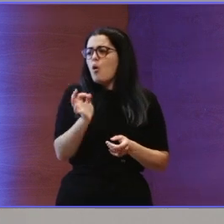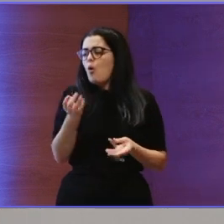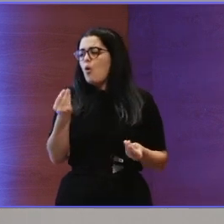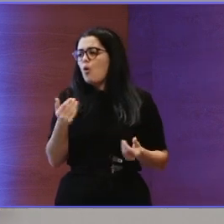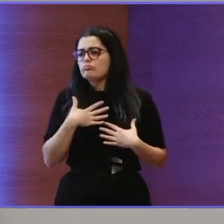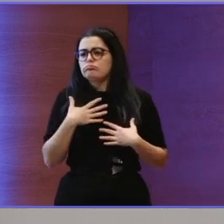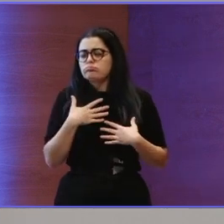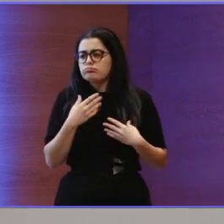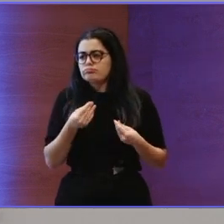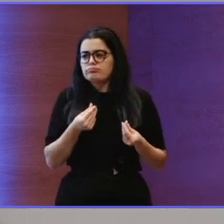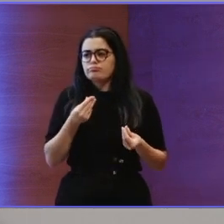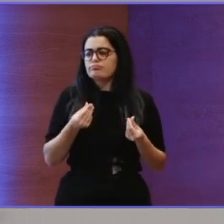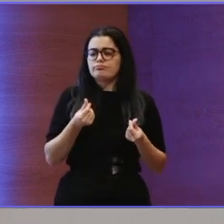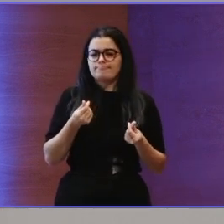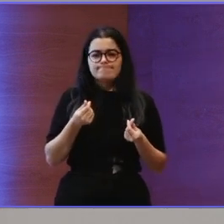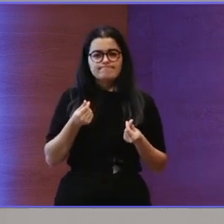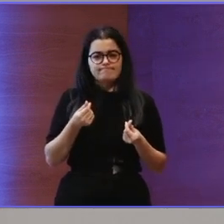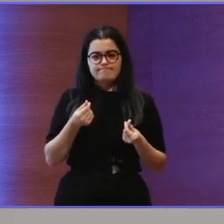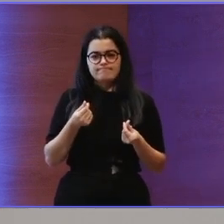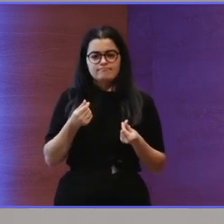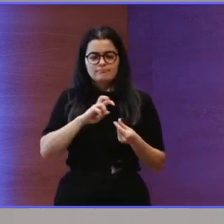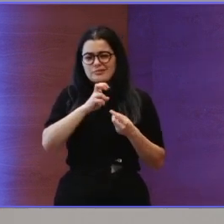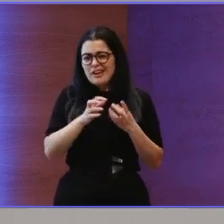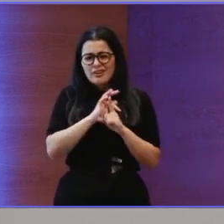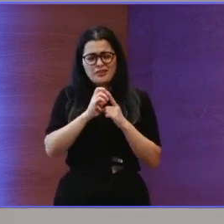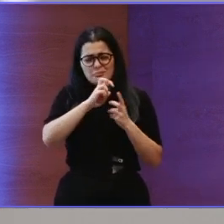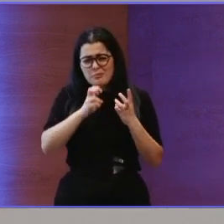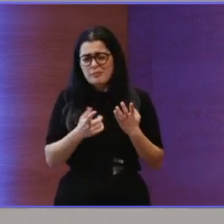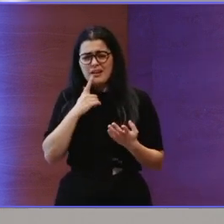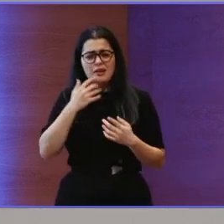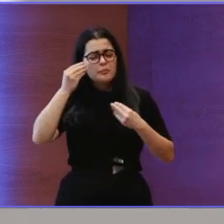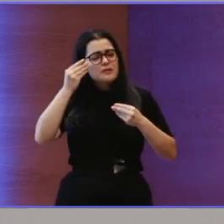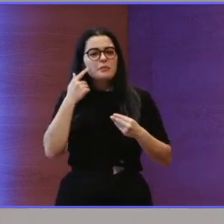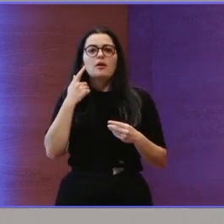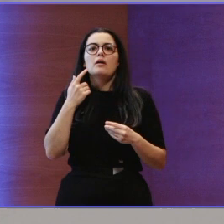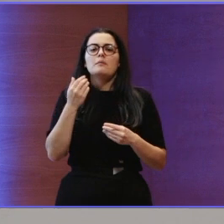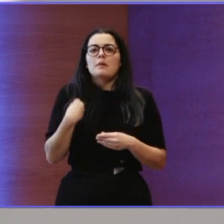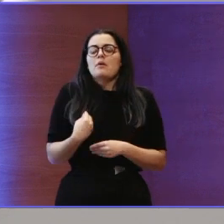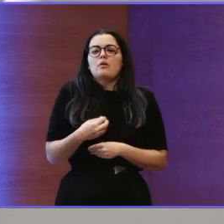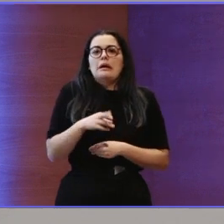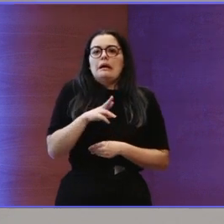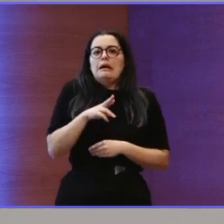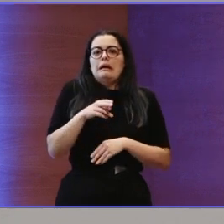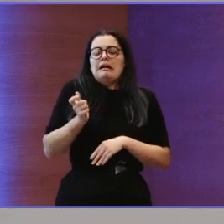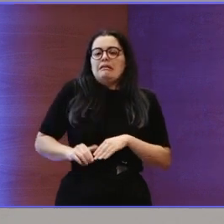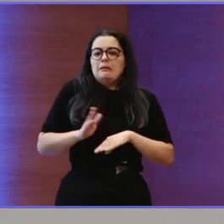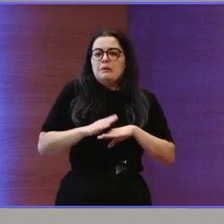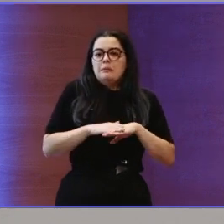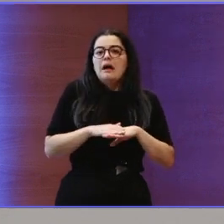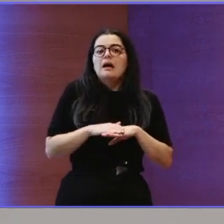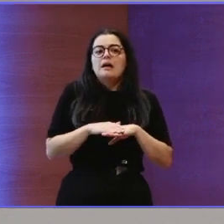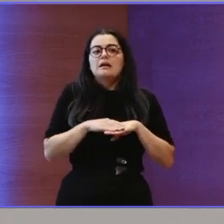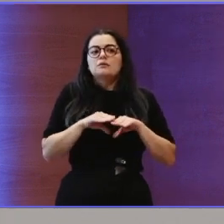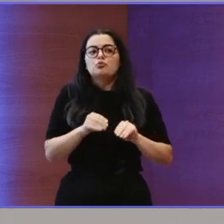género de Entonces yo creo que no ayuda ahora dónde colocar las rentas mínimas no lo